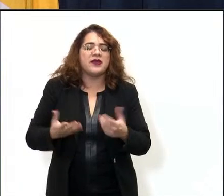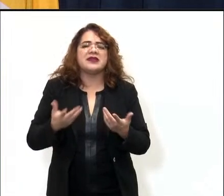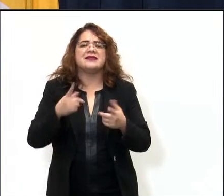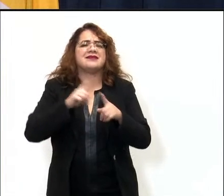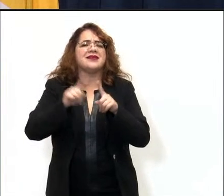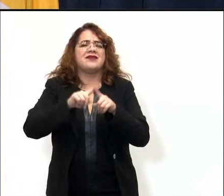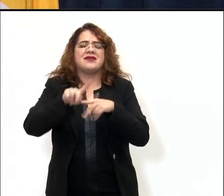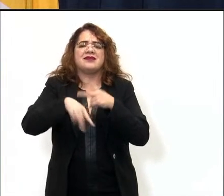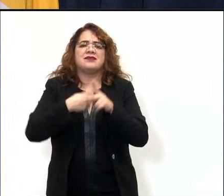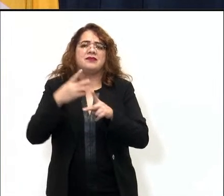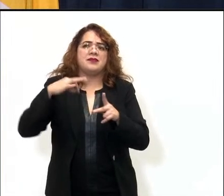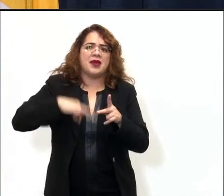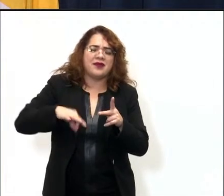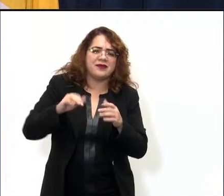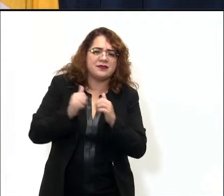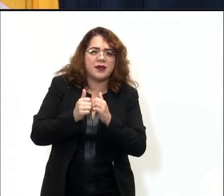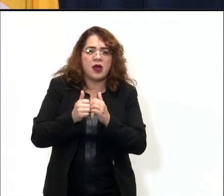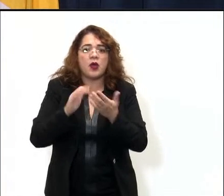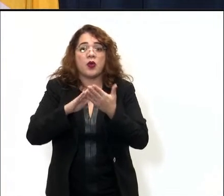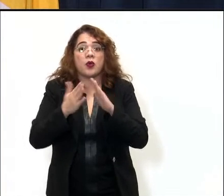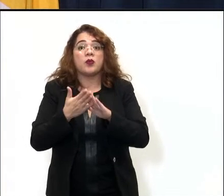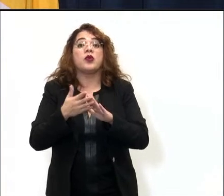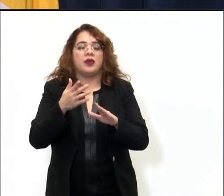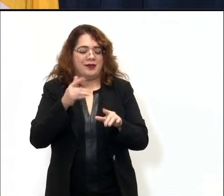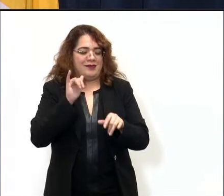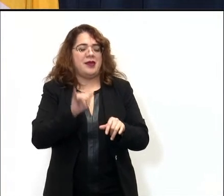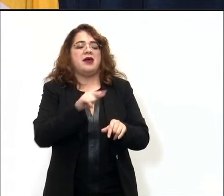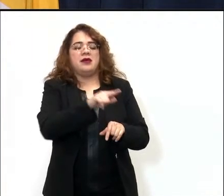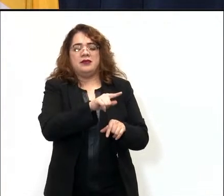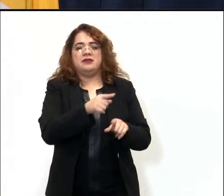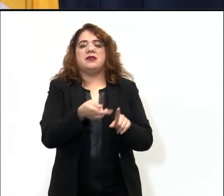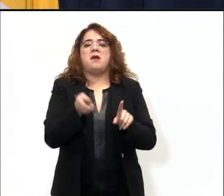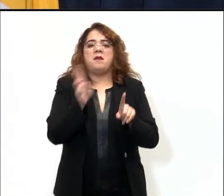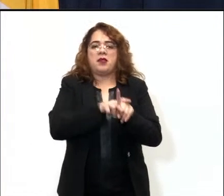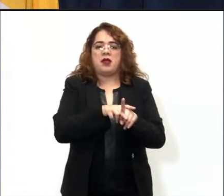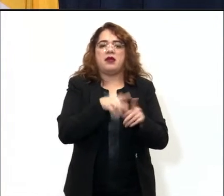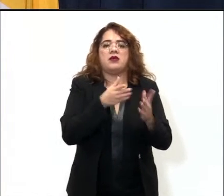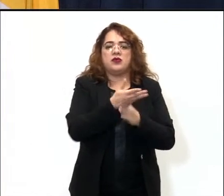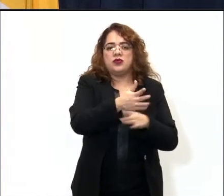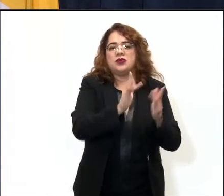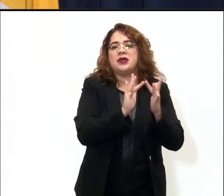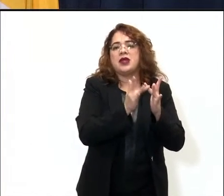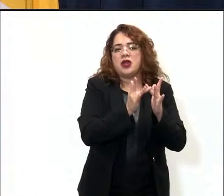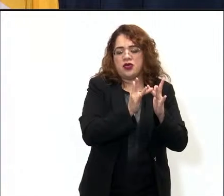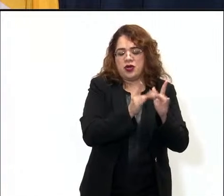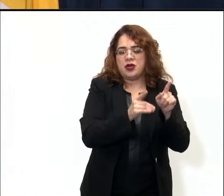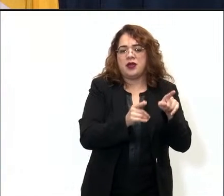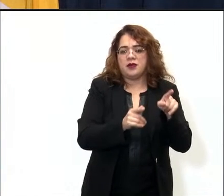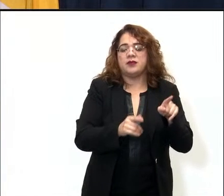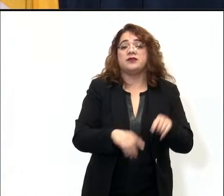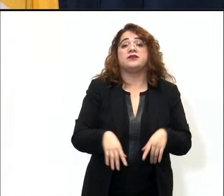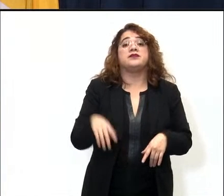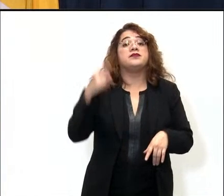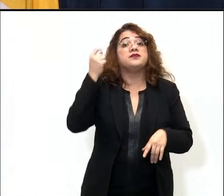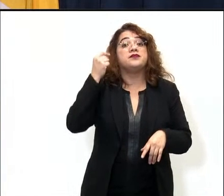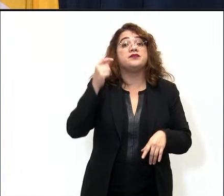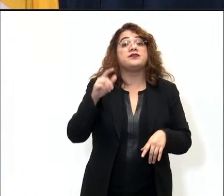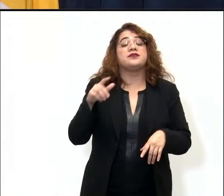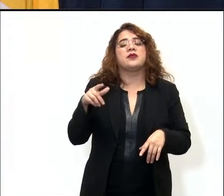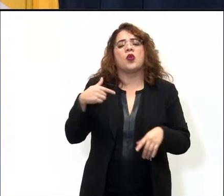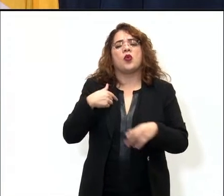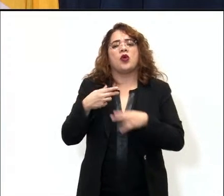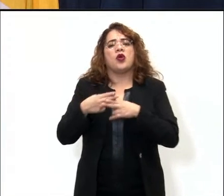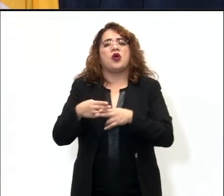formulario en línea disponible en nuestro sitio web, que les mencionaré en un momento. Nuestros navegadores de